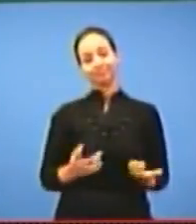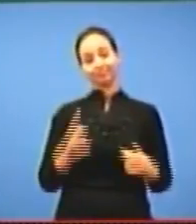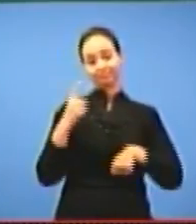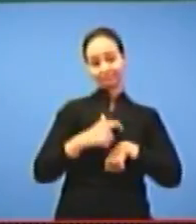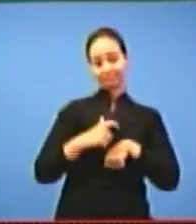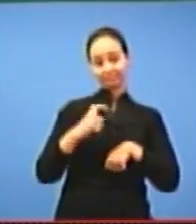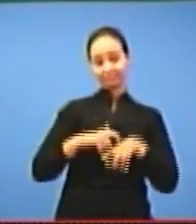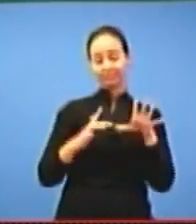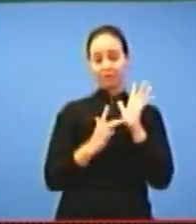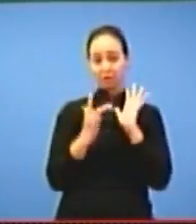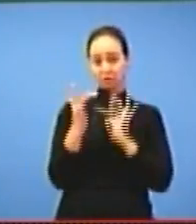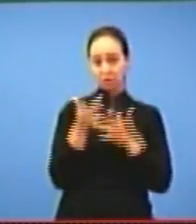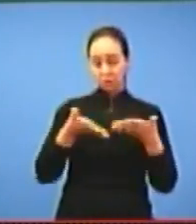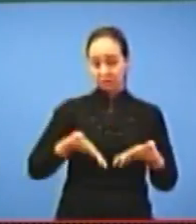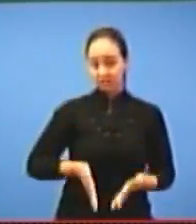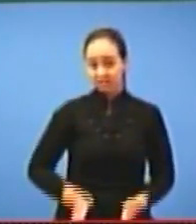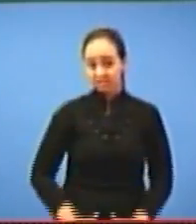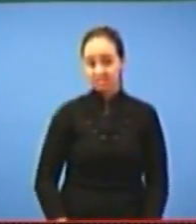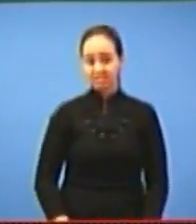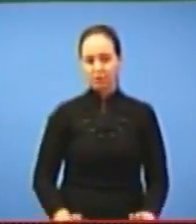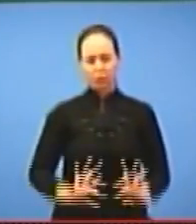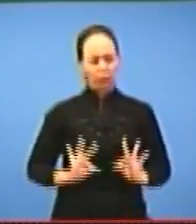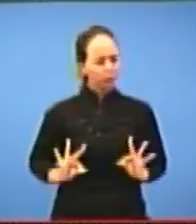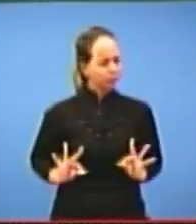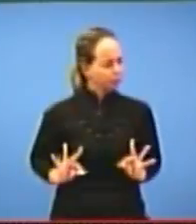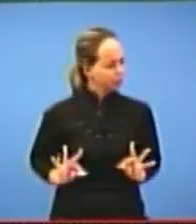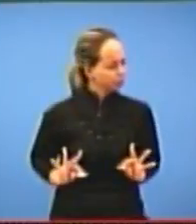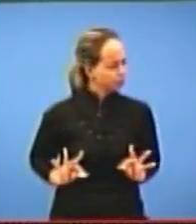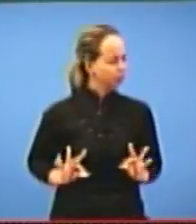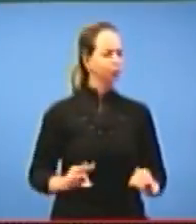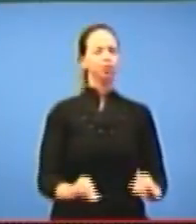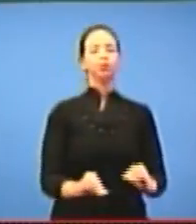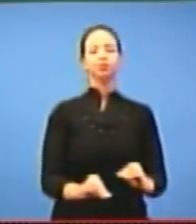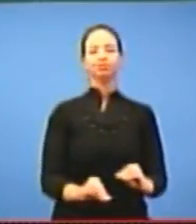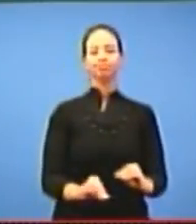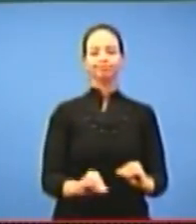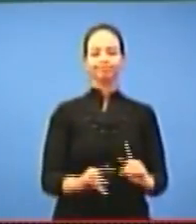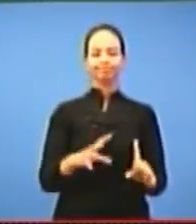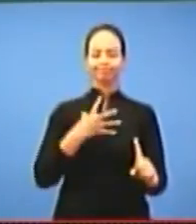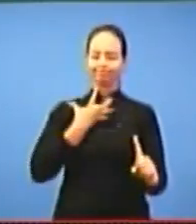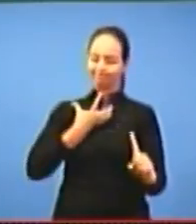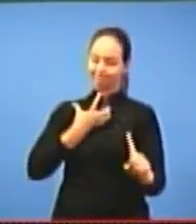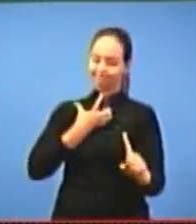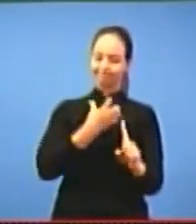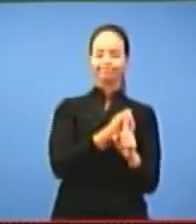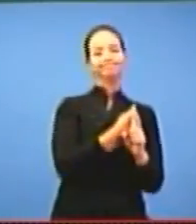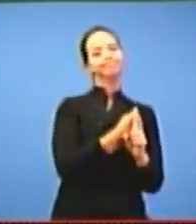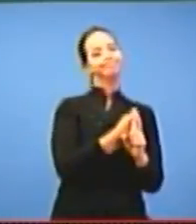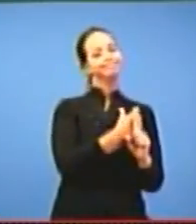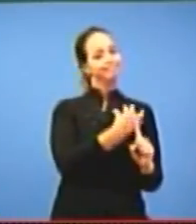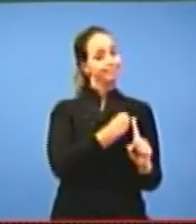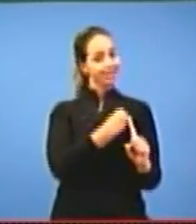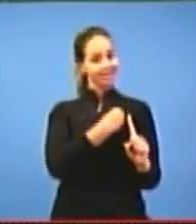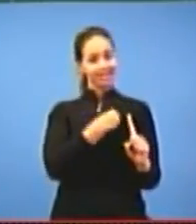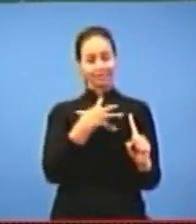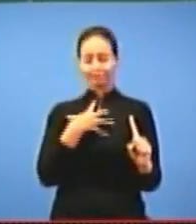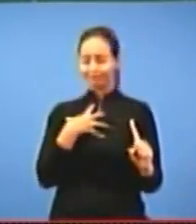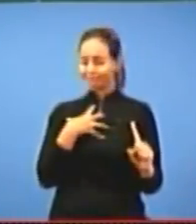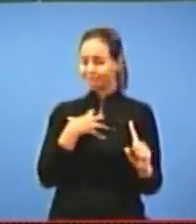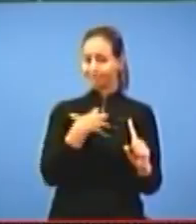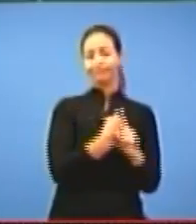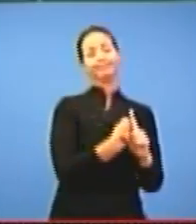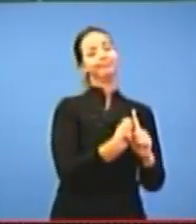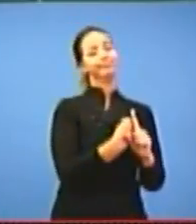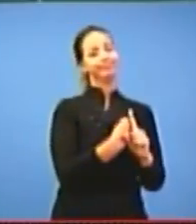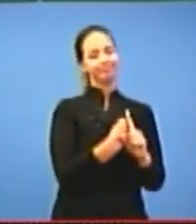Cuando el Señor Jesús llegó, Él vino, Él tomó todo esto que aquí era simbólico y lo colocó sobre Él.